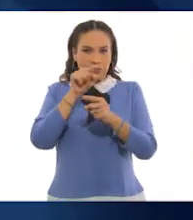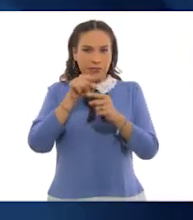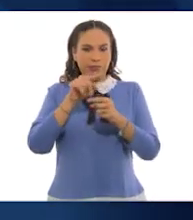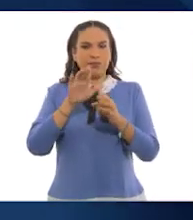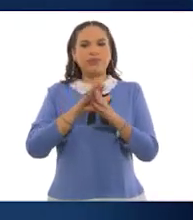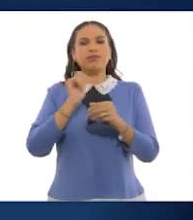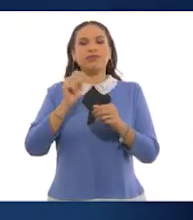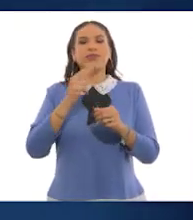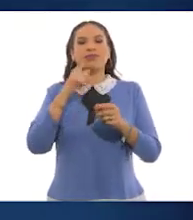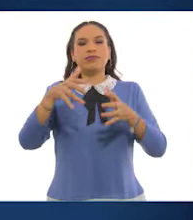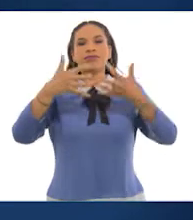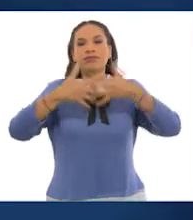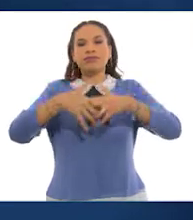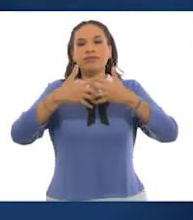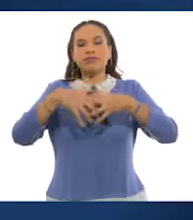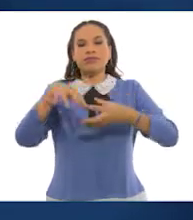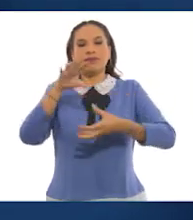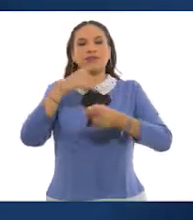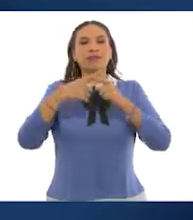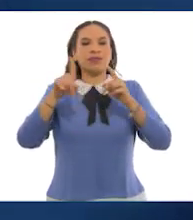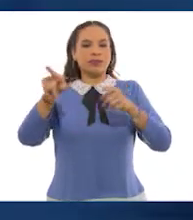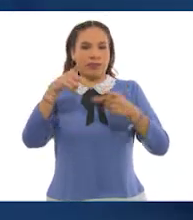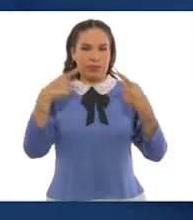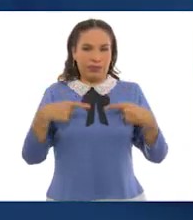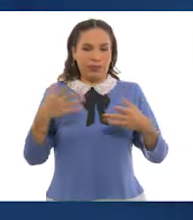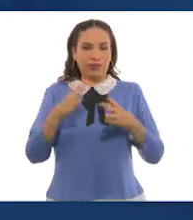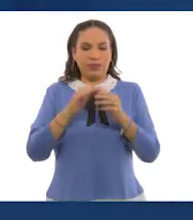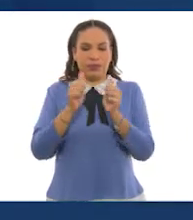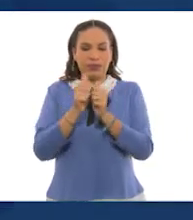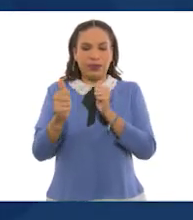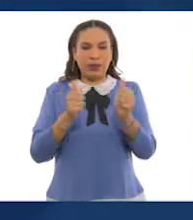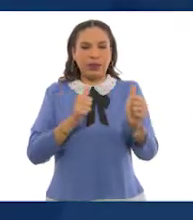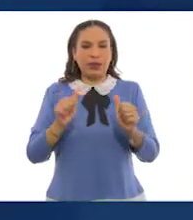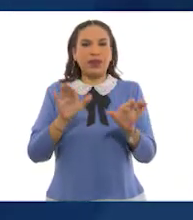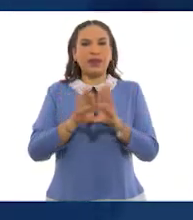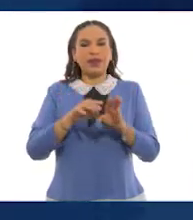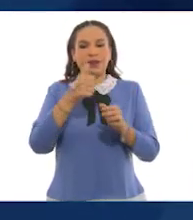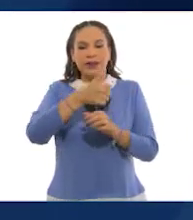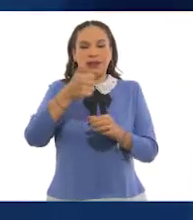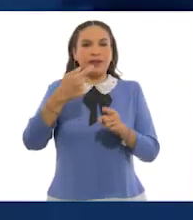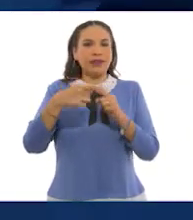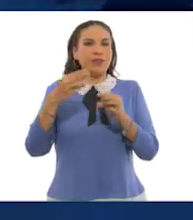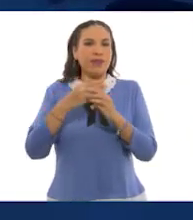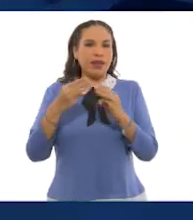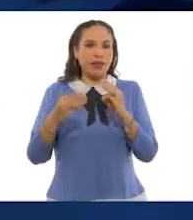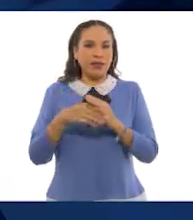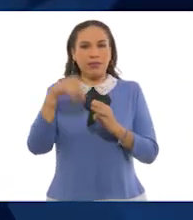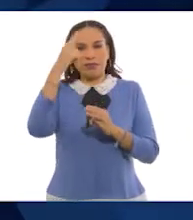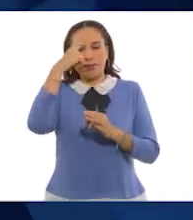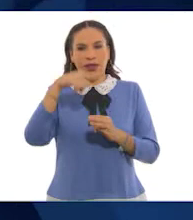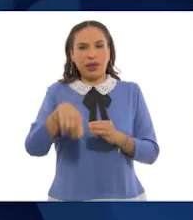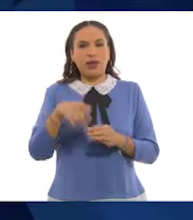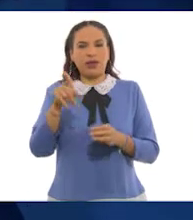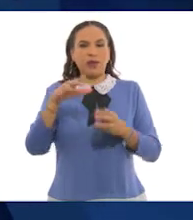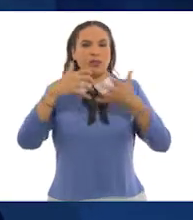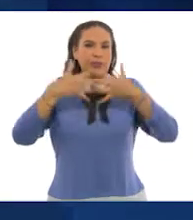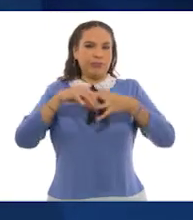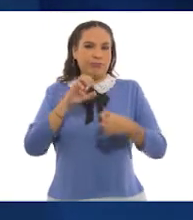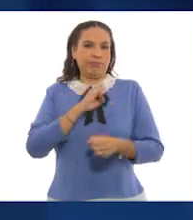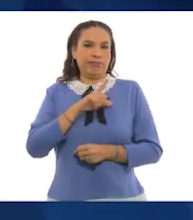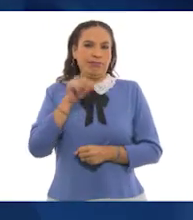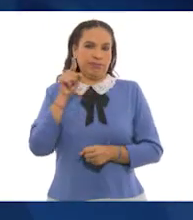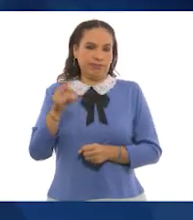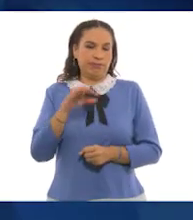un proceso industrial el cual participa la población al separar cada uno de los diferentes materiales para que una industria